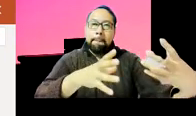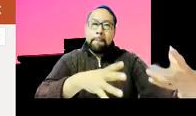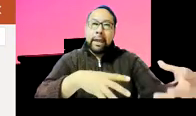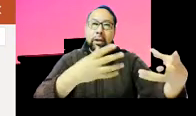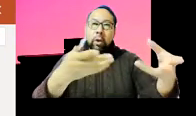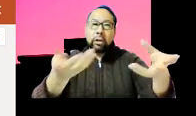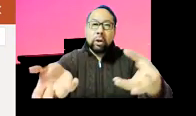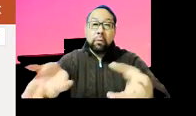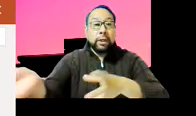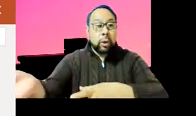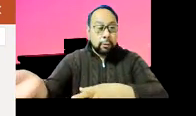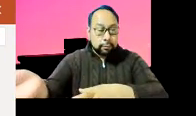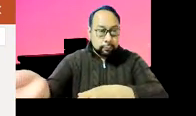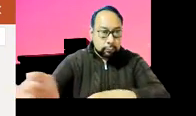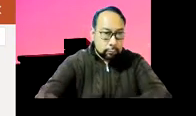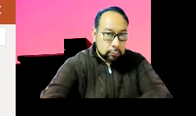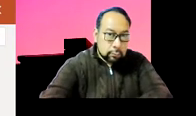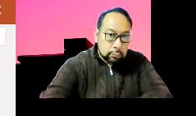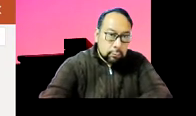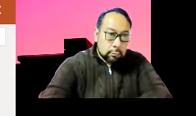una persuasión visual